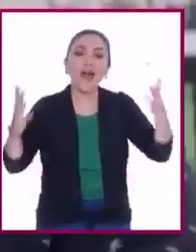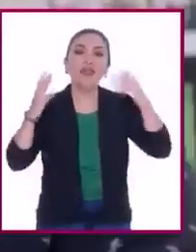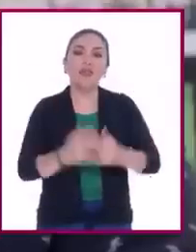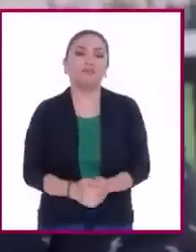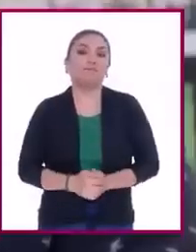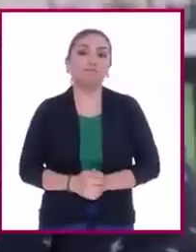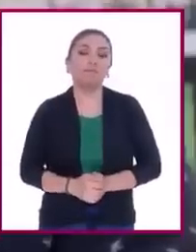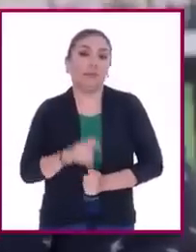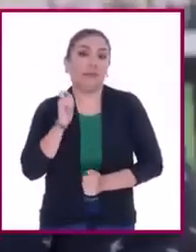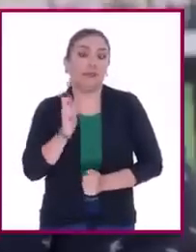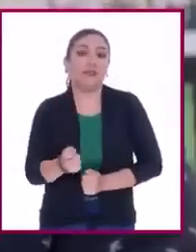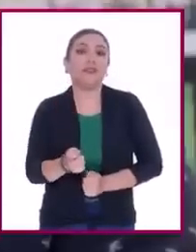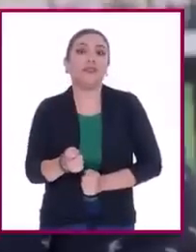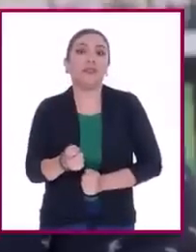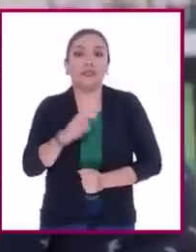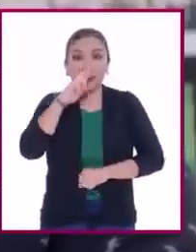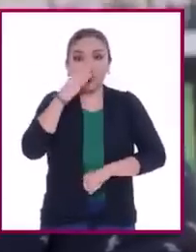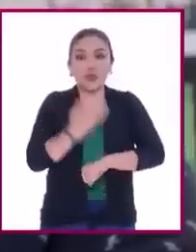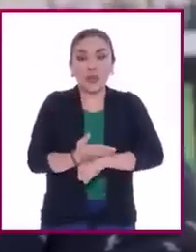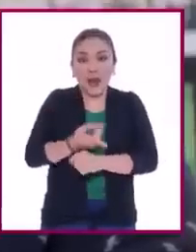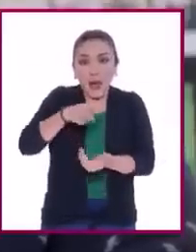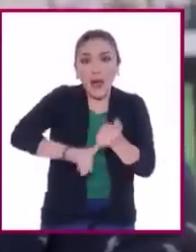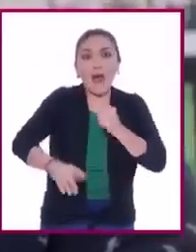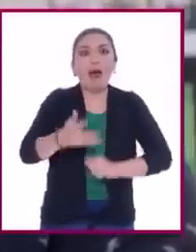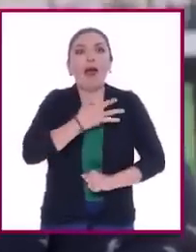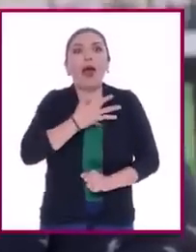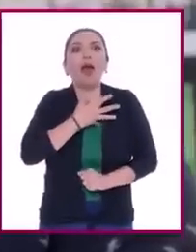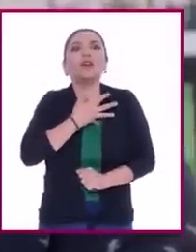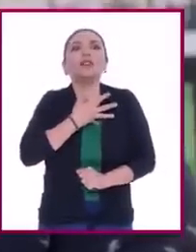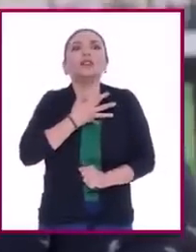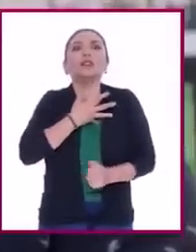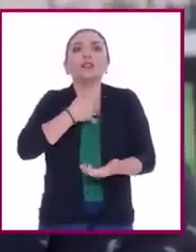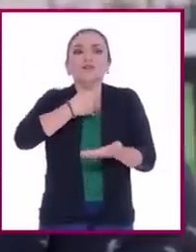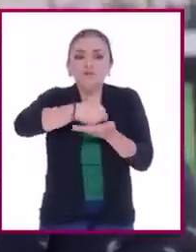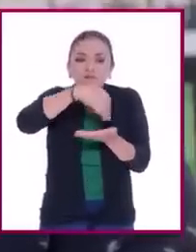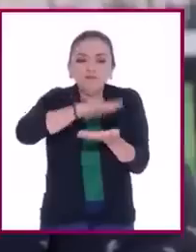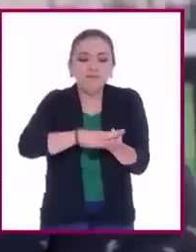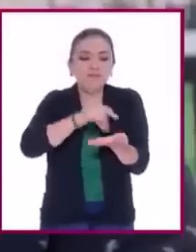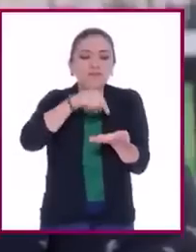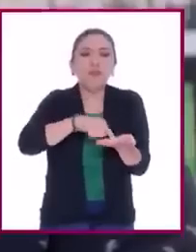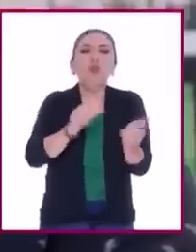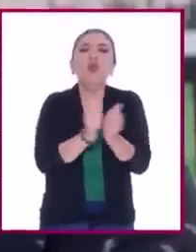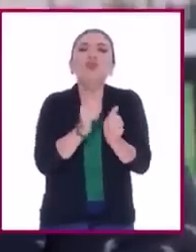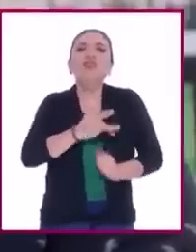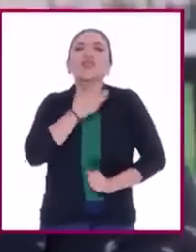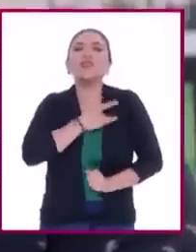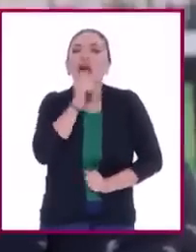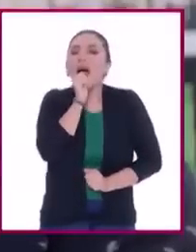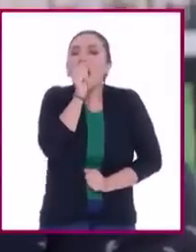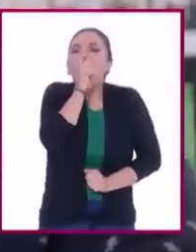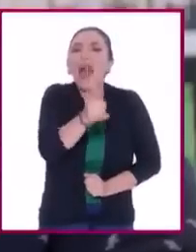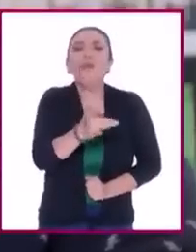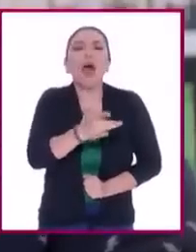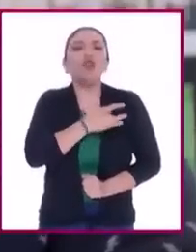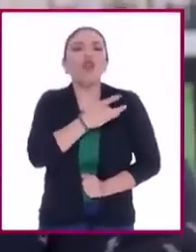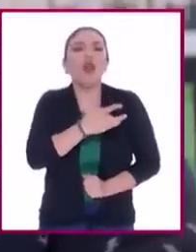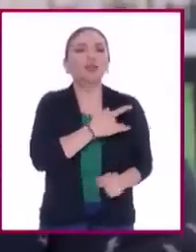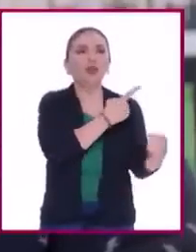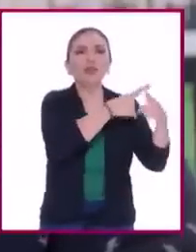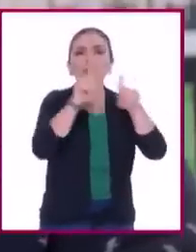grande es una tarea que en la que está impresa el alma el corazón